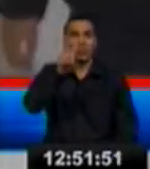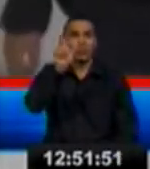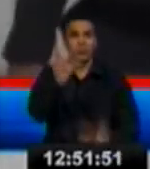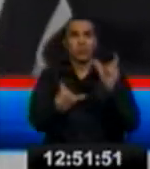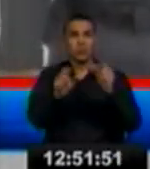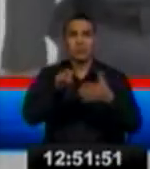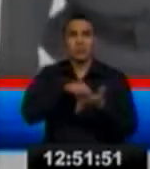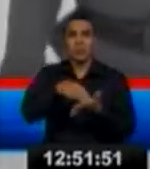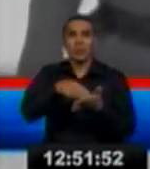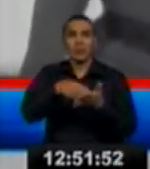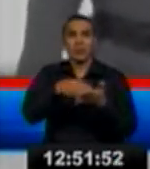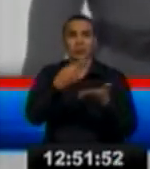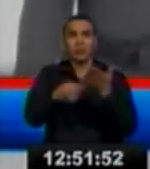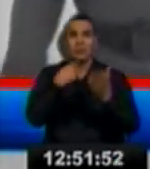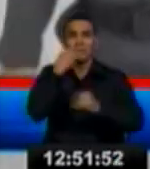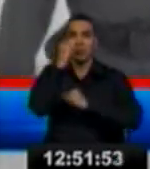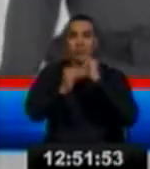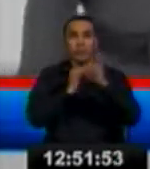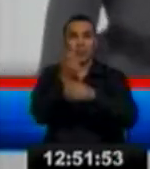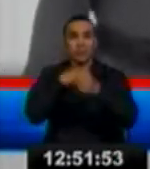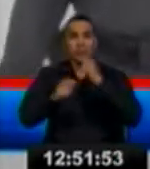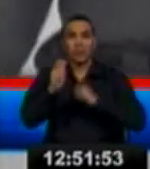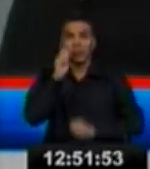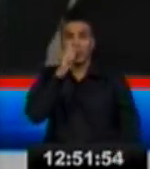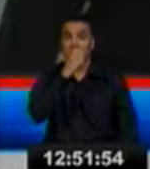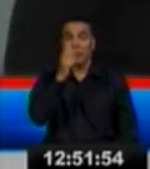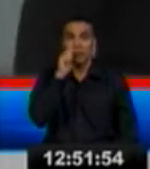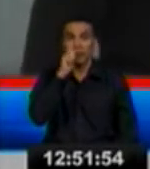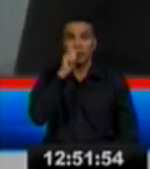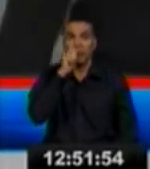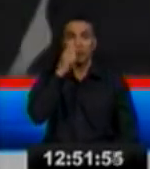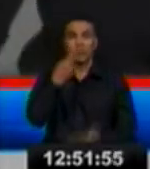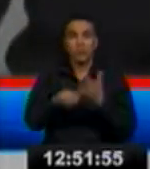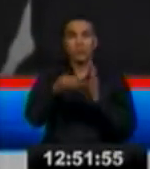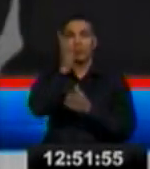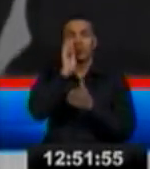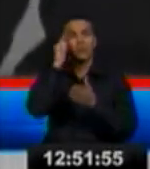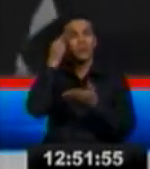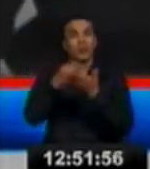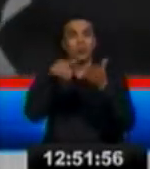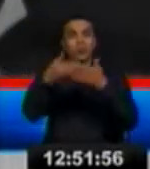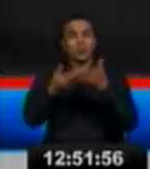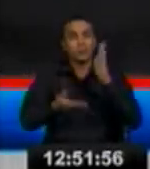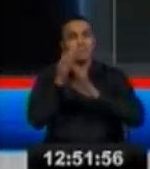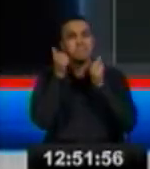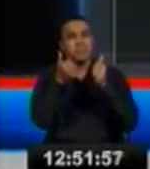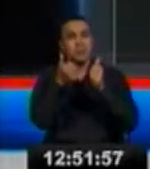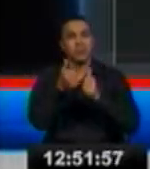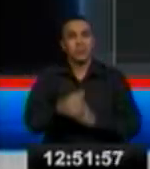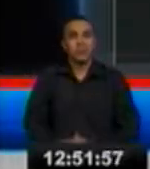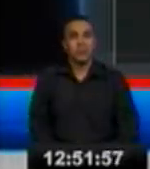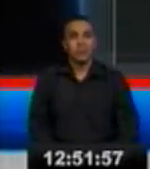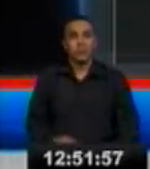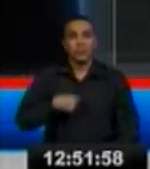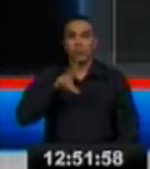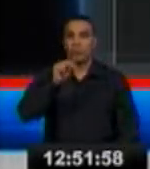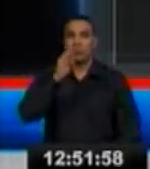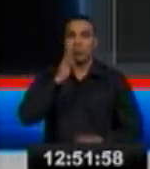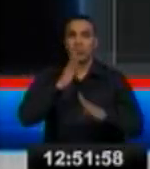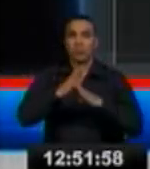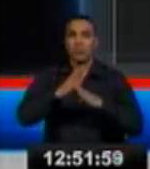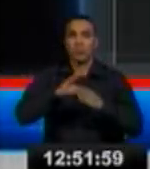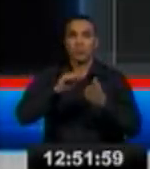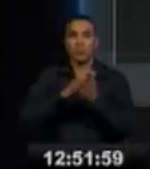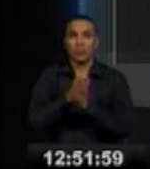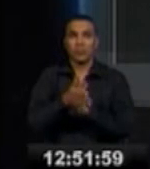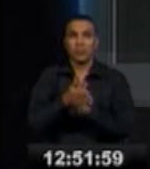presuntos miembros de la red internacional de narcotraficantes encomendarse a Dios para que todo salga bien. Yo no les he aflojado ni siquiera el 50